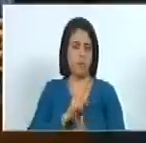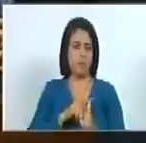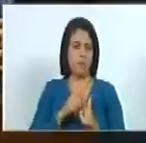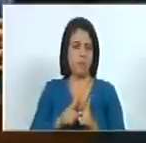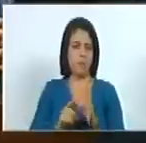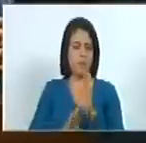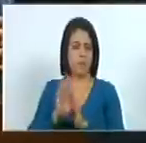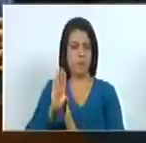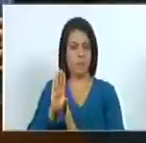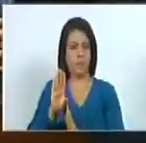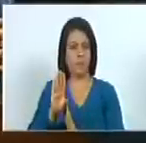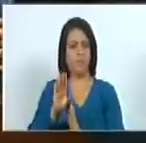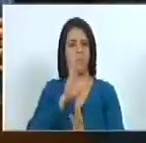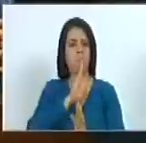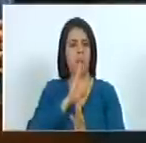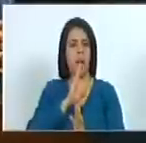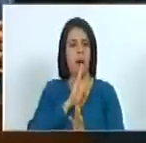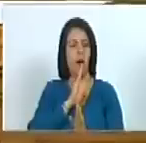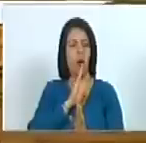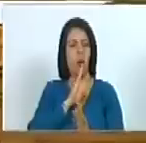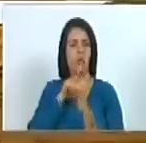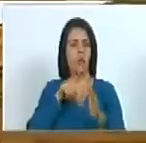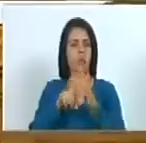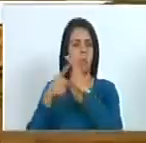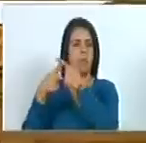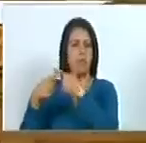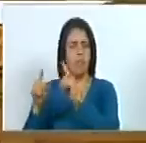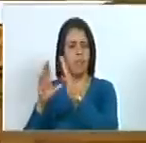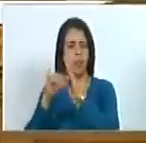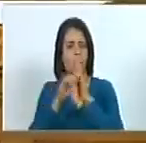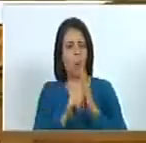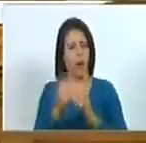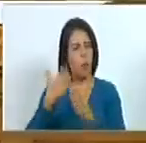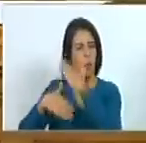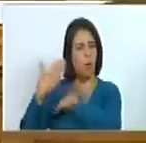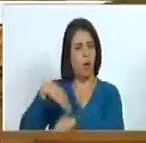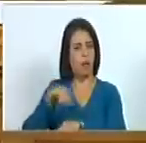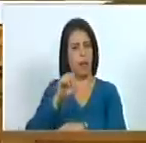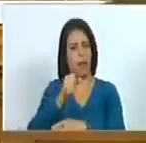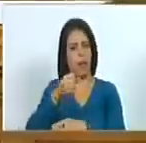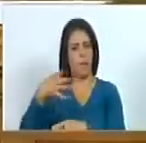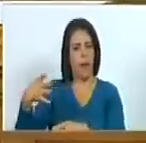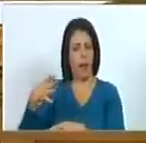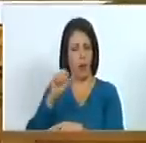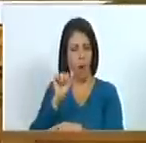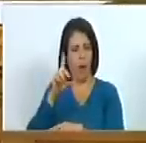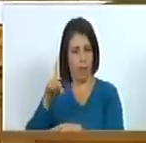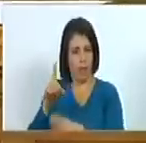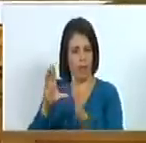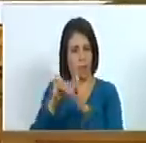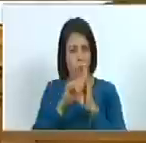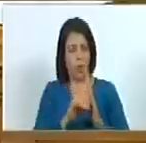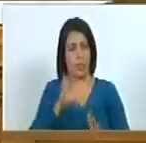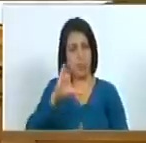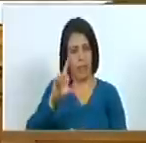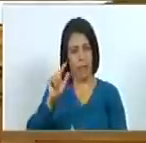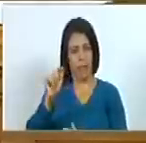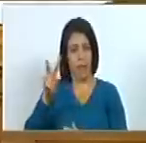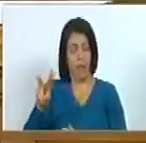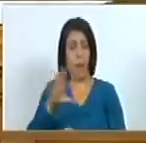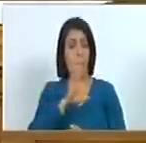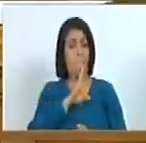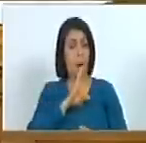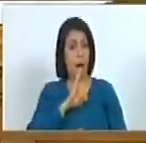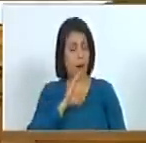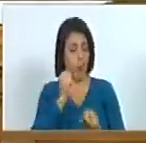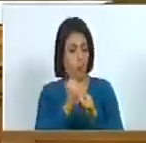banca digital. Una banca digital diferente a esa que se robaron los ADECO, los sindicalistas ADECO en la CTV, no, una banca